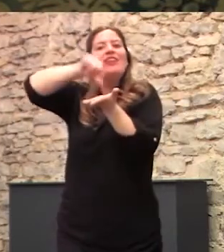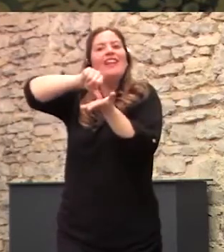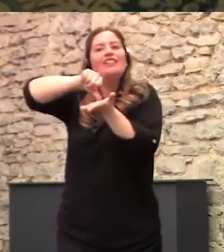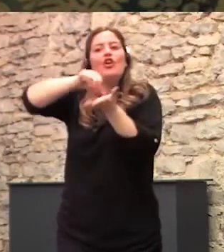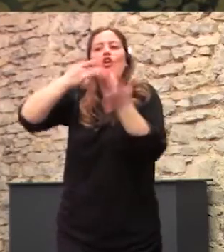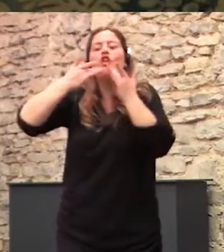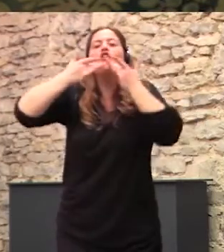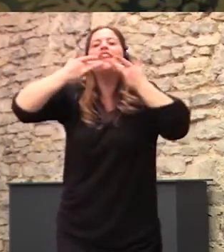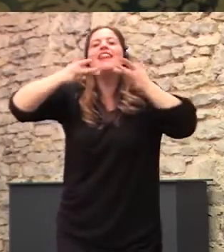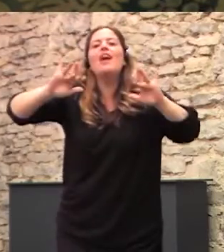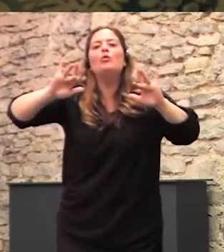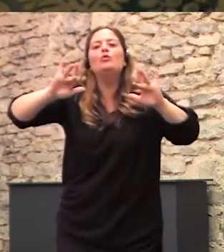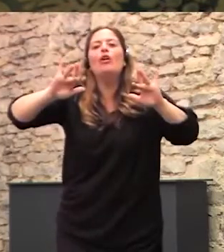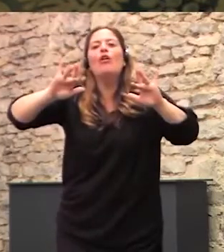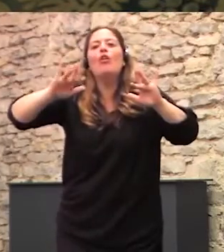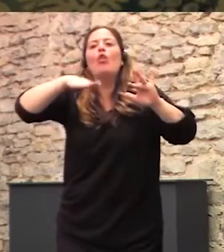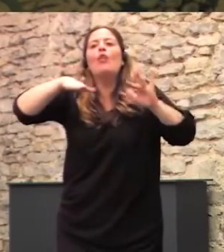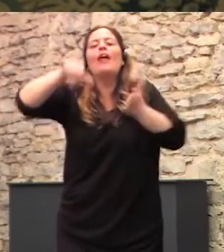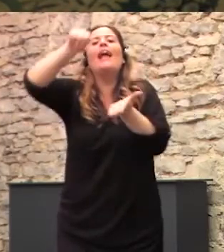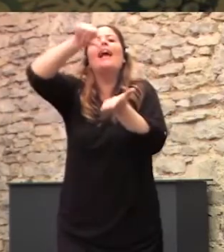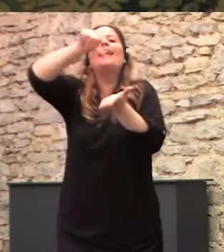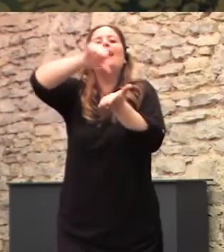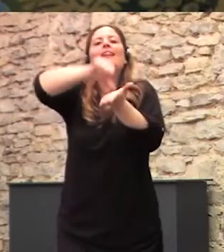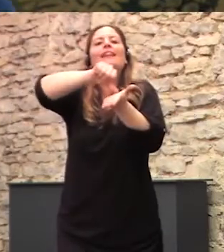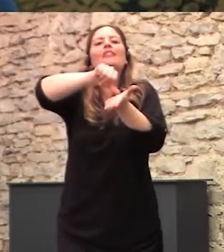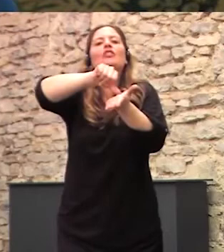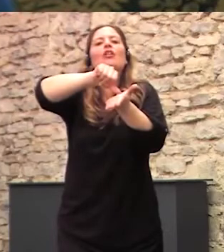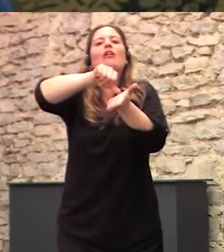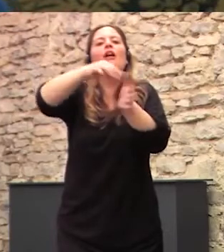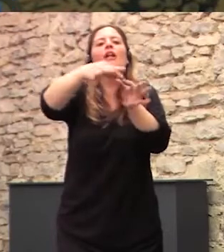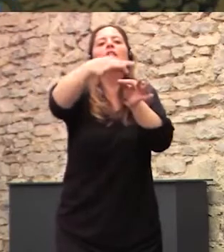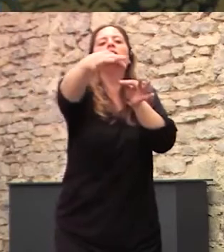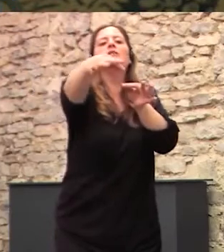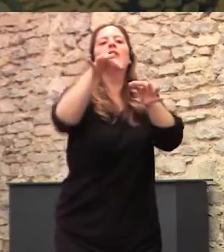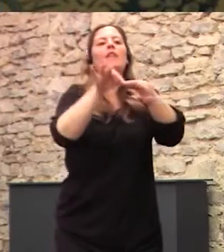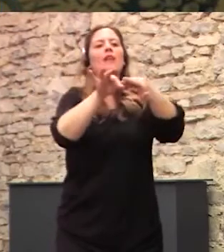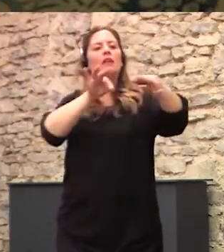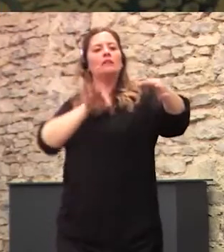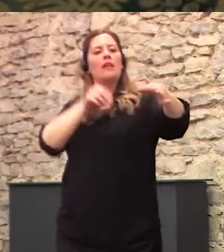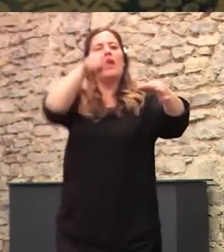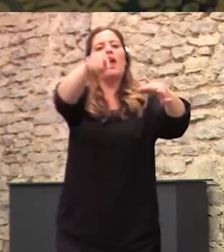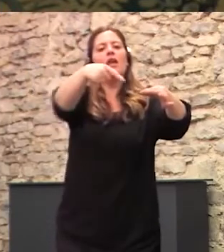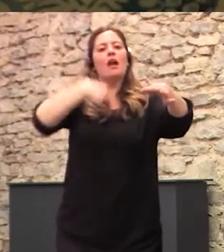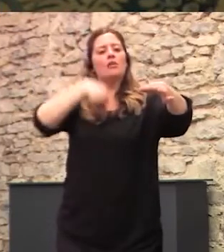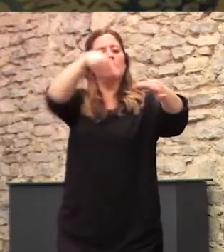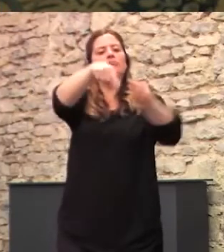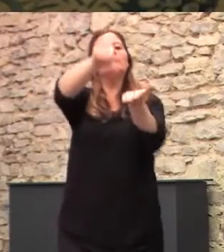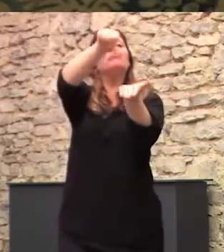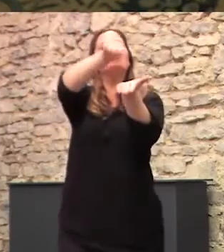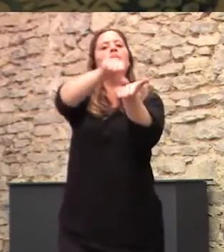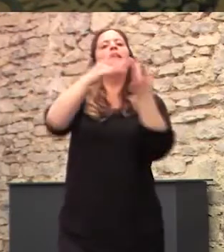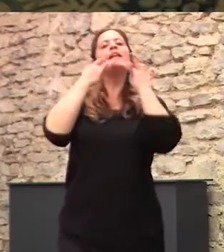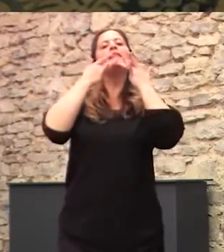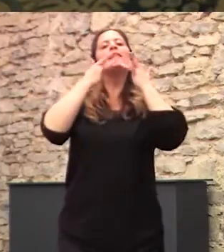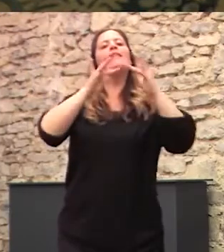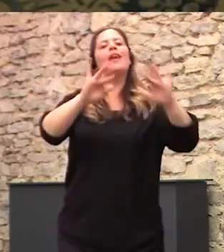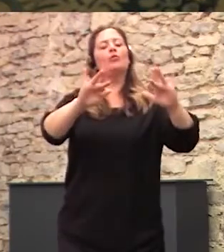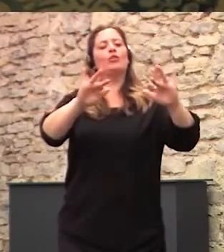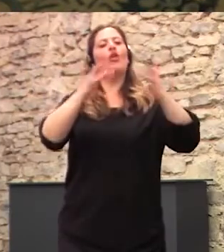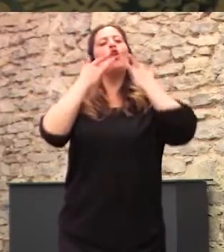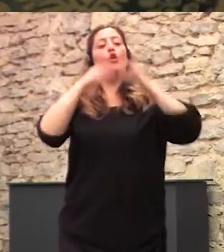lo neutro está en el centro, a equidistancia entre ella y yo. Lo neutro no está